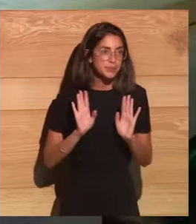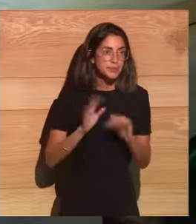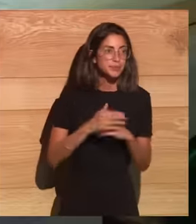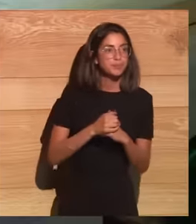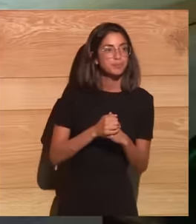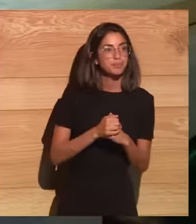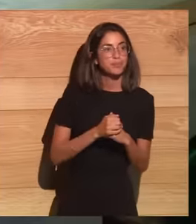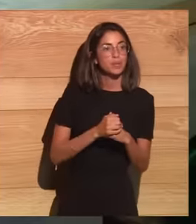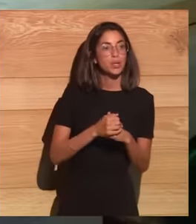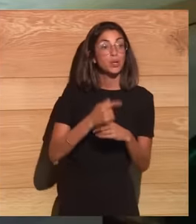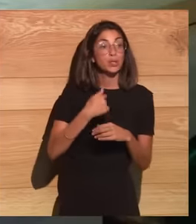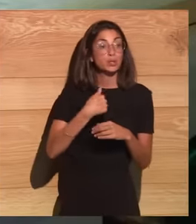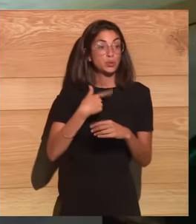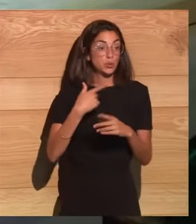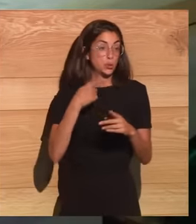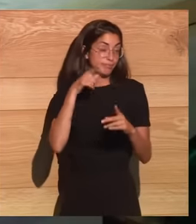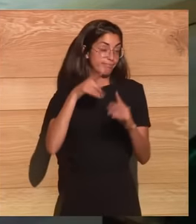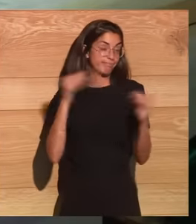Mira, pues yo